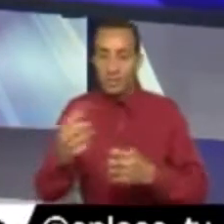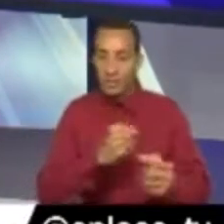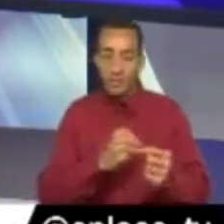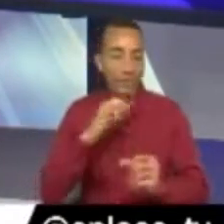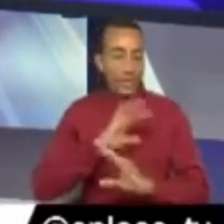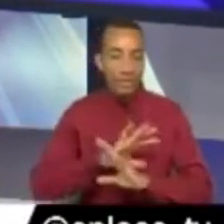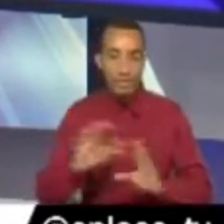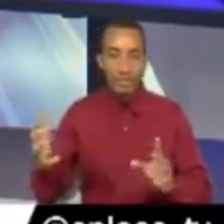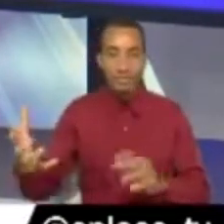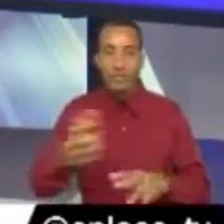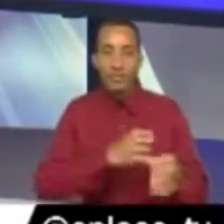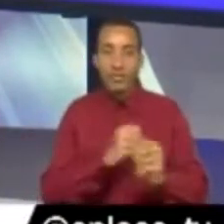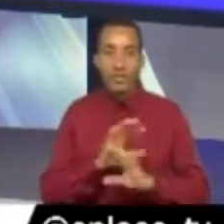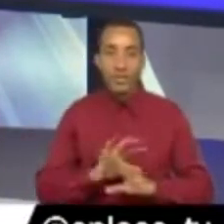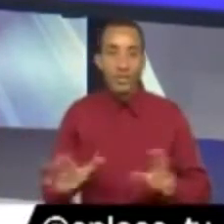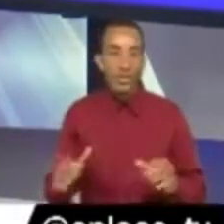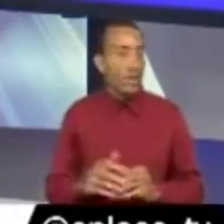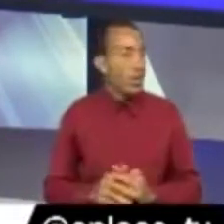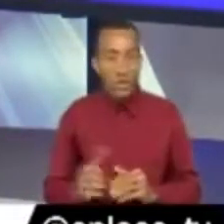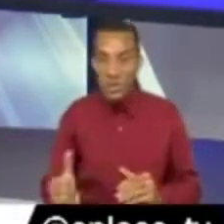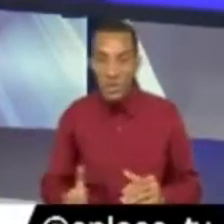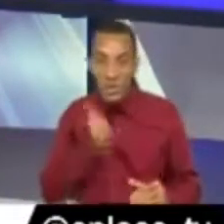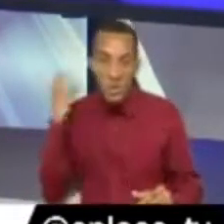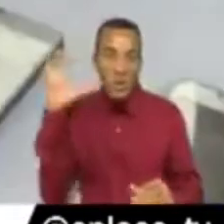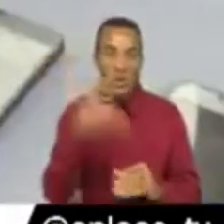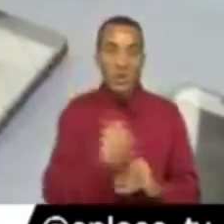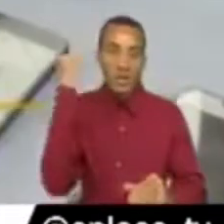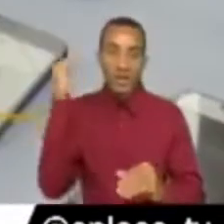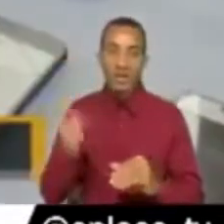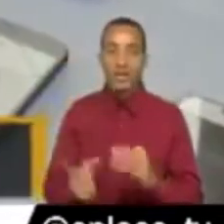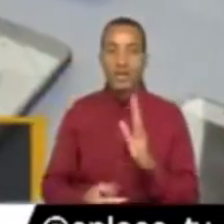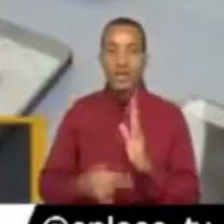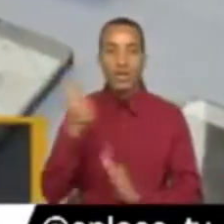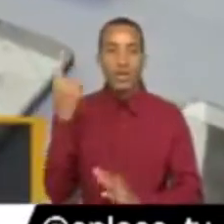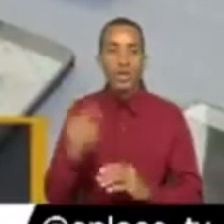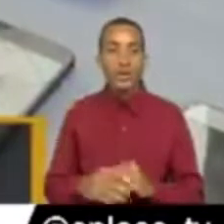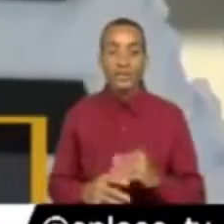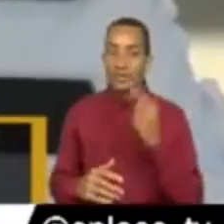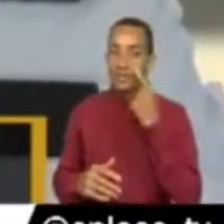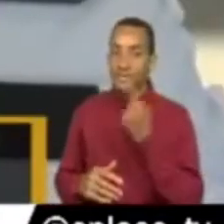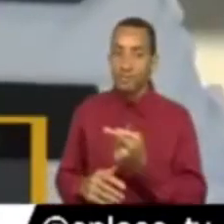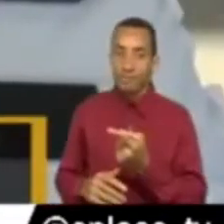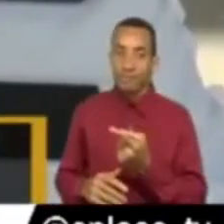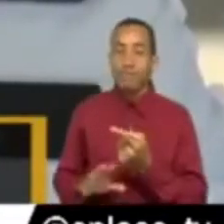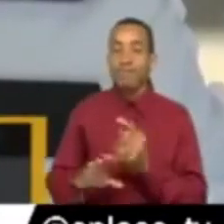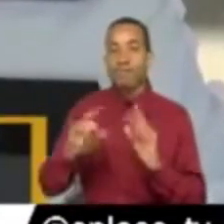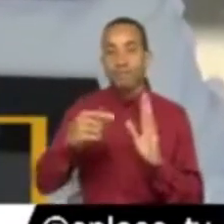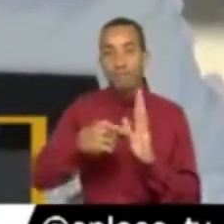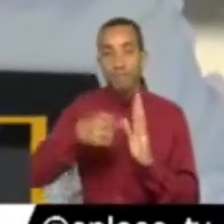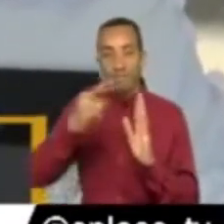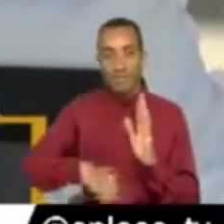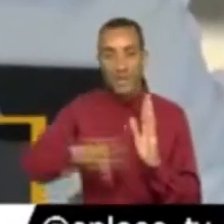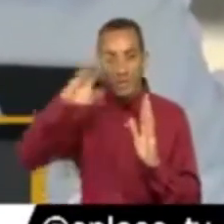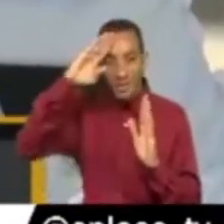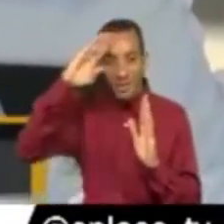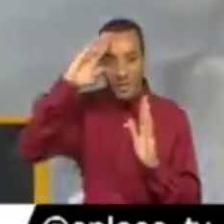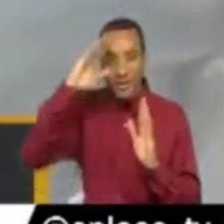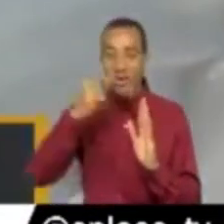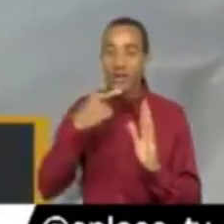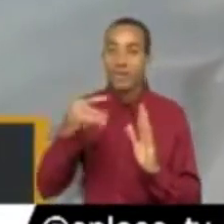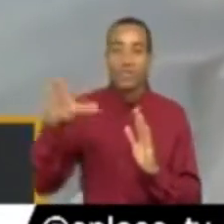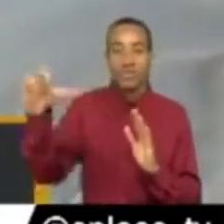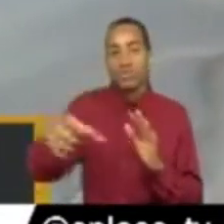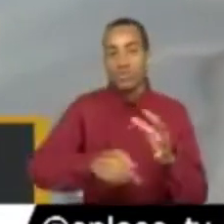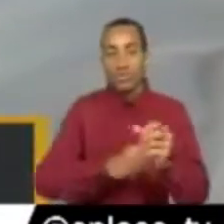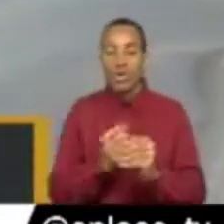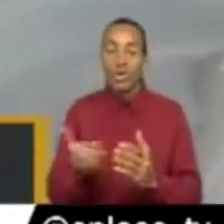hurtados bajo el factor oportunidad. Estos celulares fueron recuperados por la policía. Los equipos móviles habían sido robados bajo